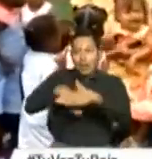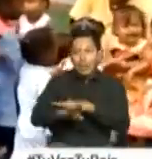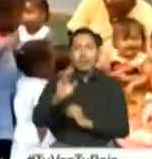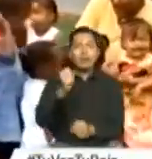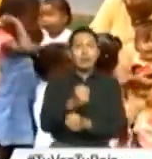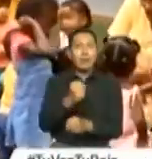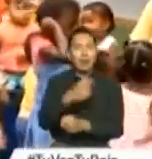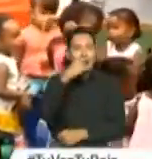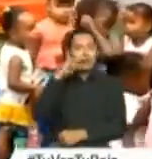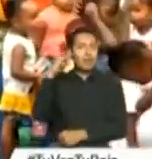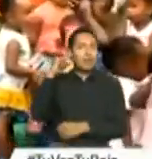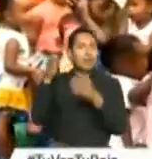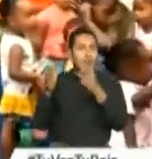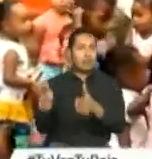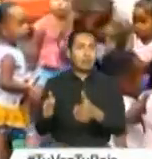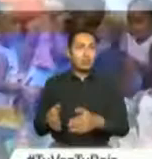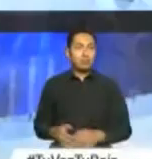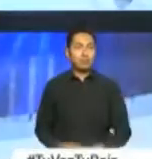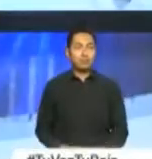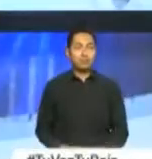Ciudadano.